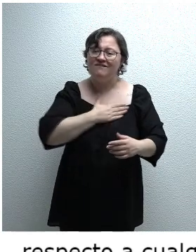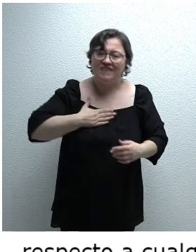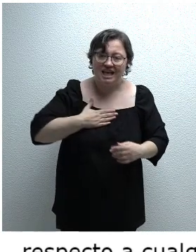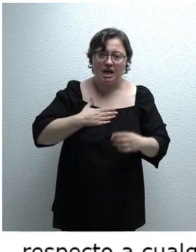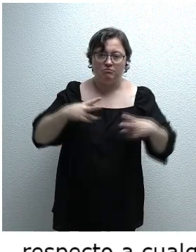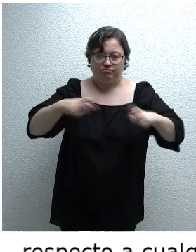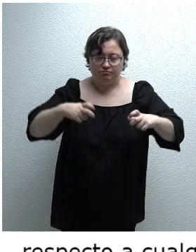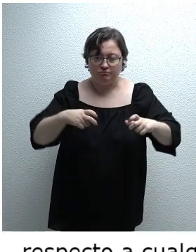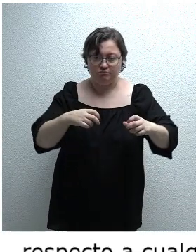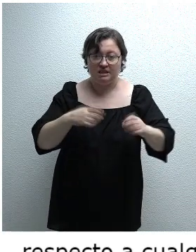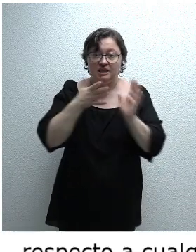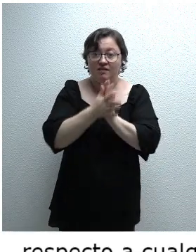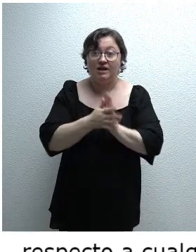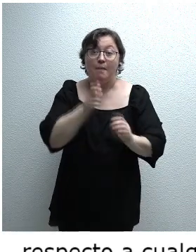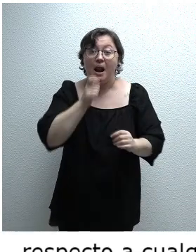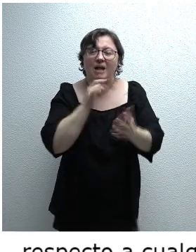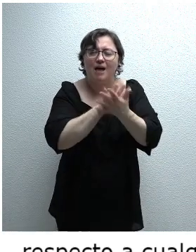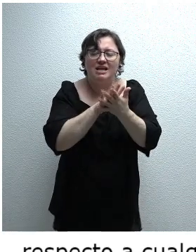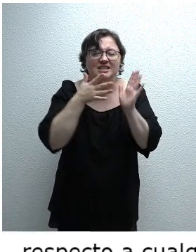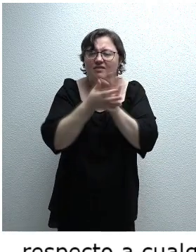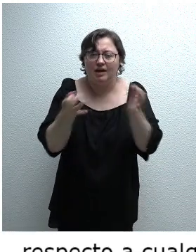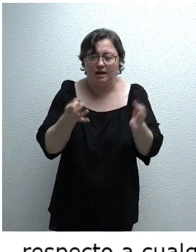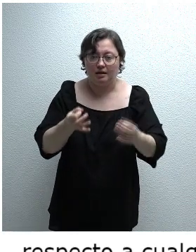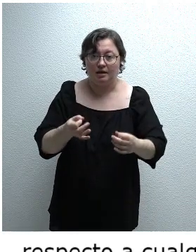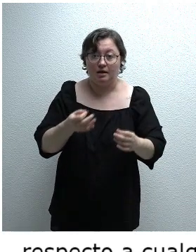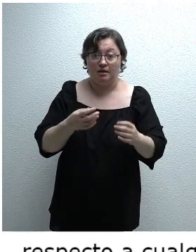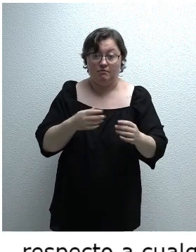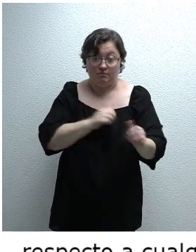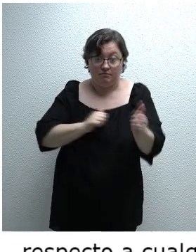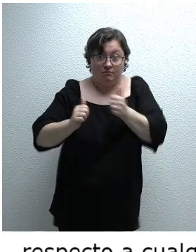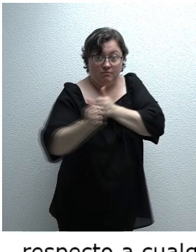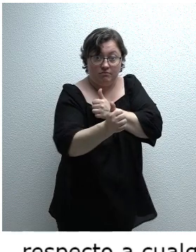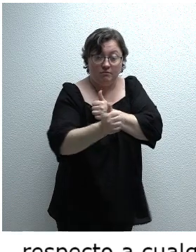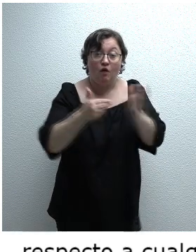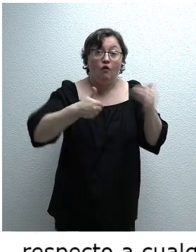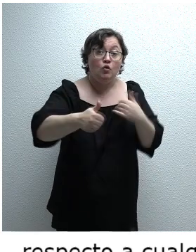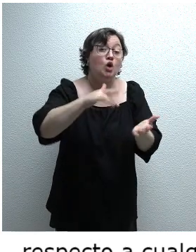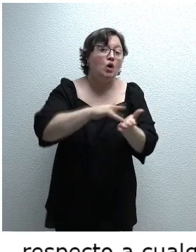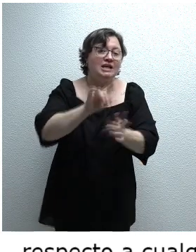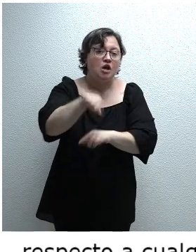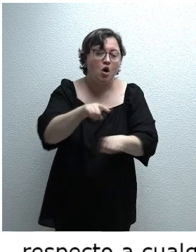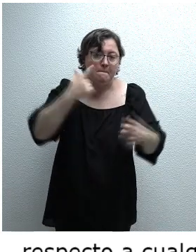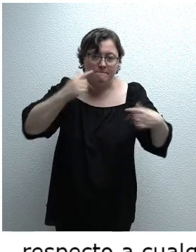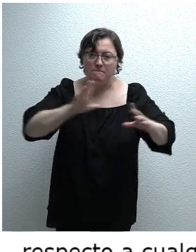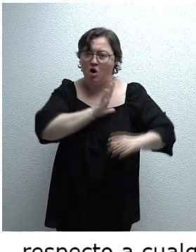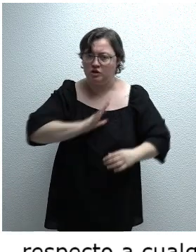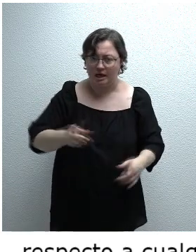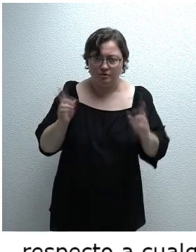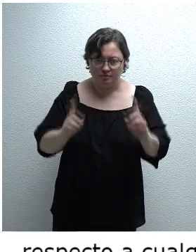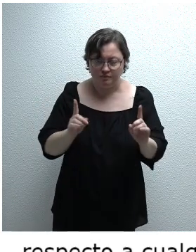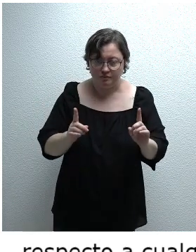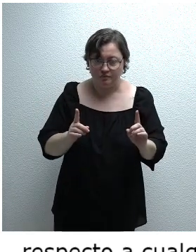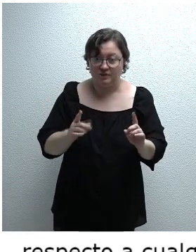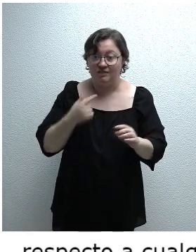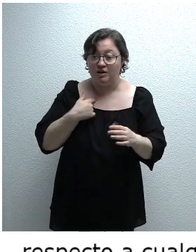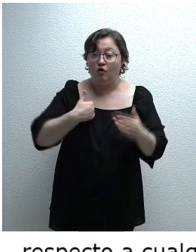se tratan, sino, como su propio nombre indica, de anticiparnos a una situación en la que yo voy a necesitar apoyo en el